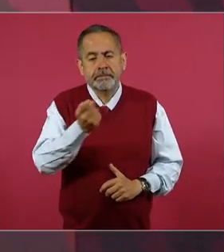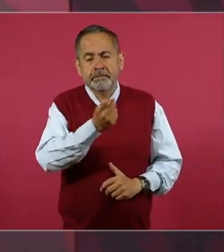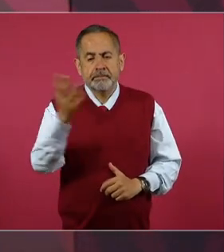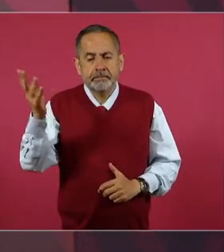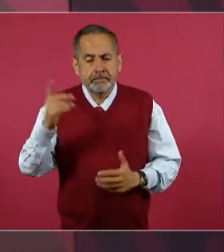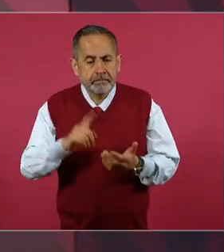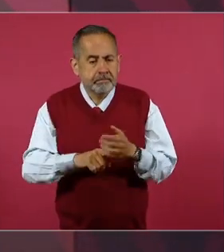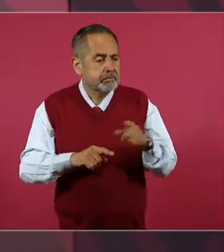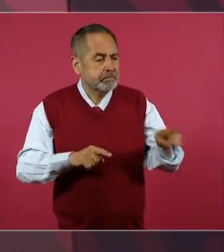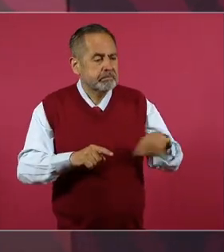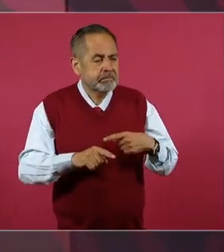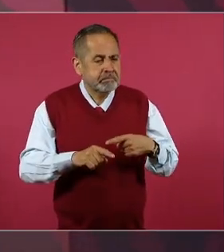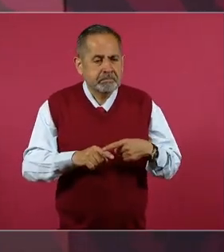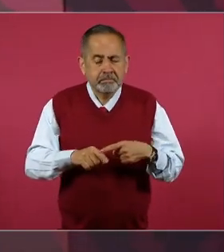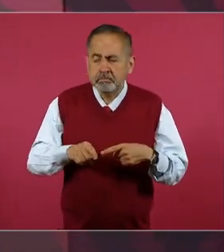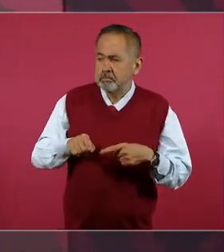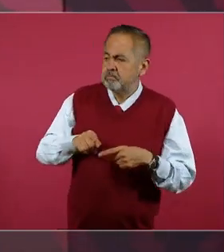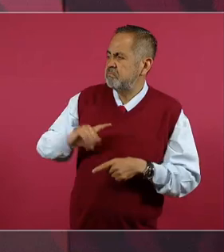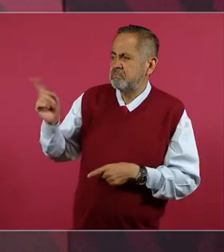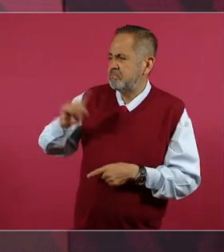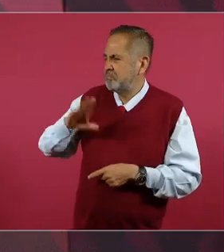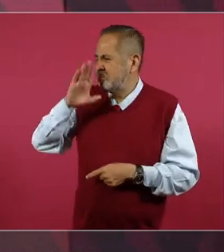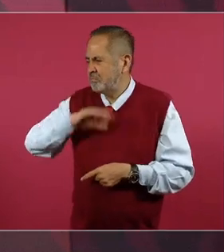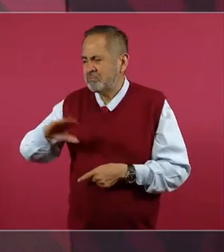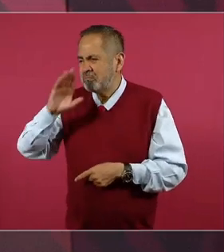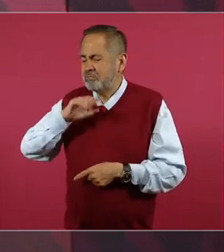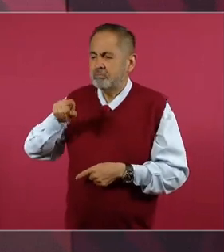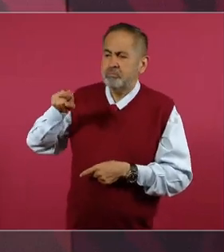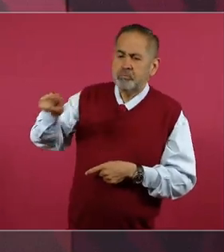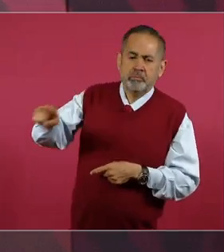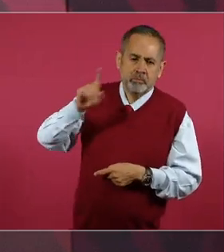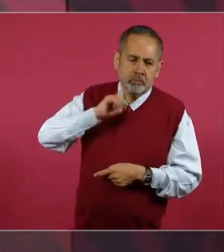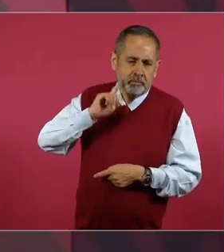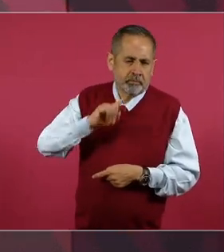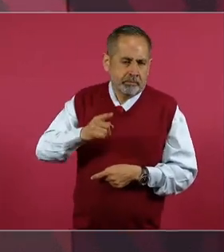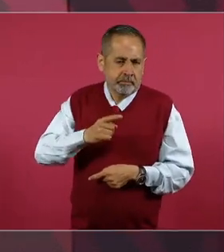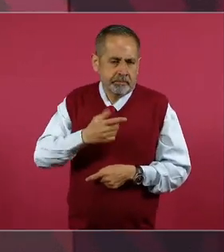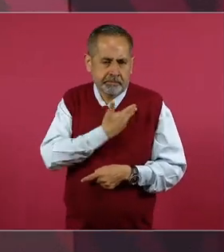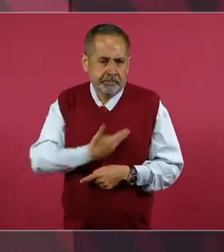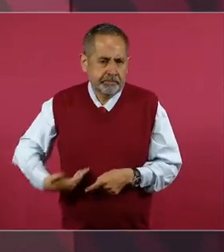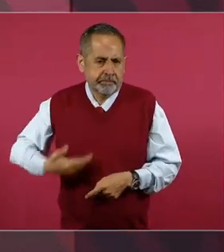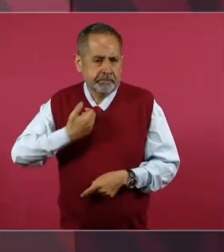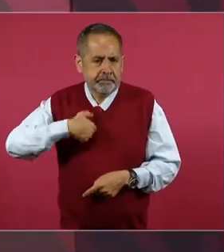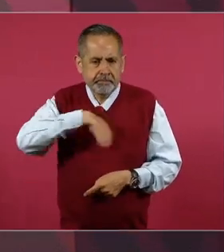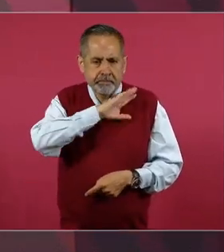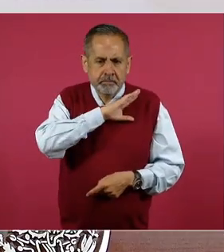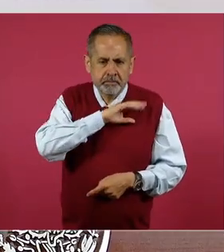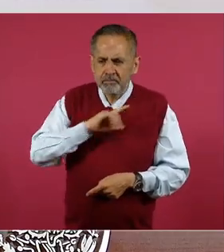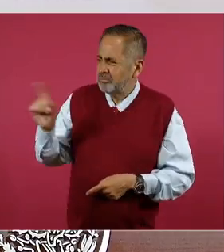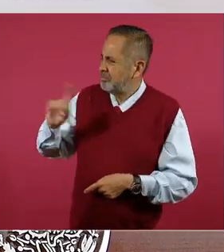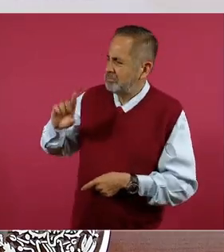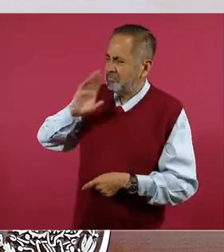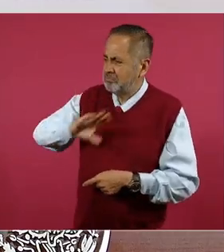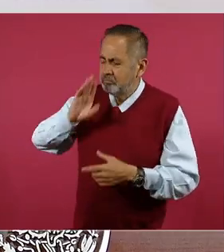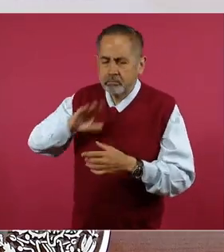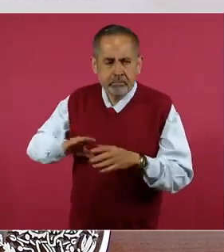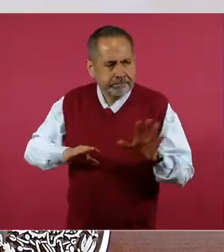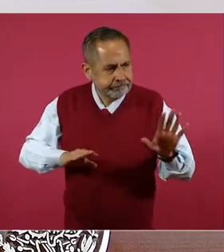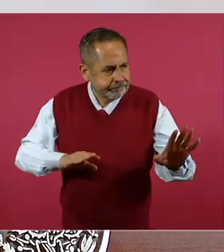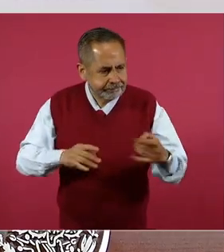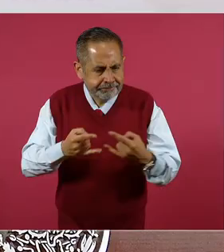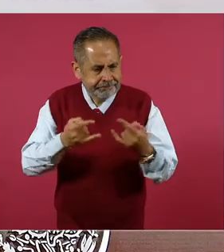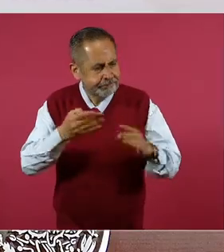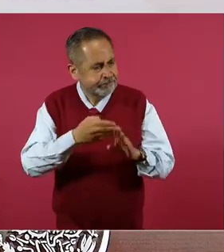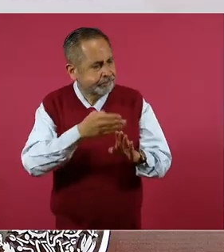cuestionan, ¿no?, la decisión que tomó la presidenta, pero no tienen los antecedentes.